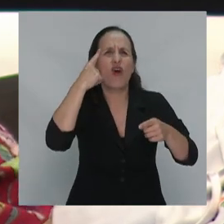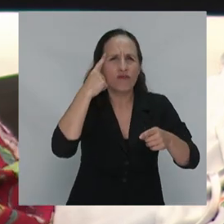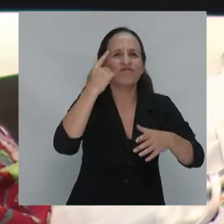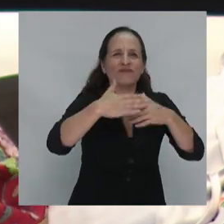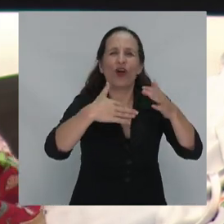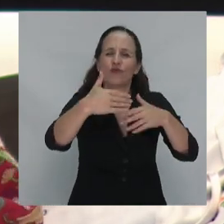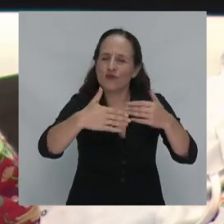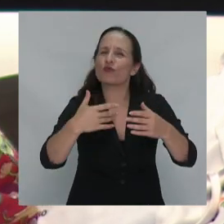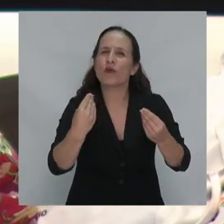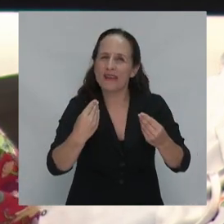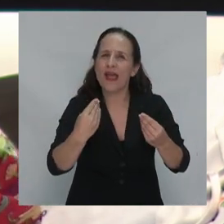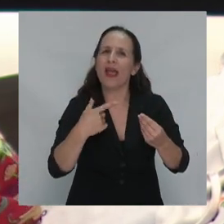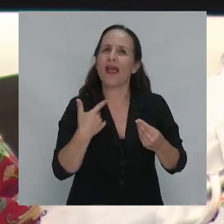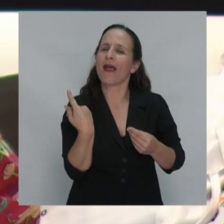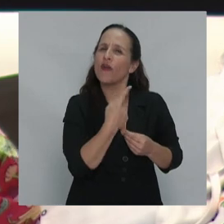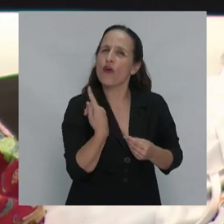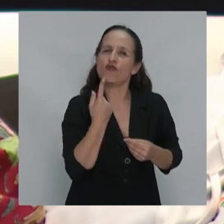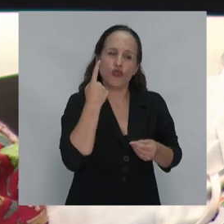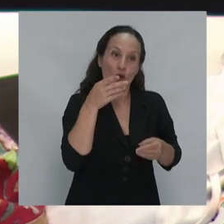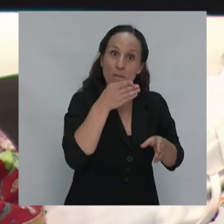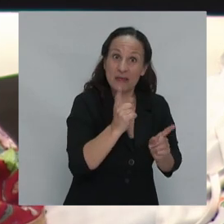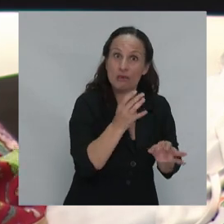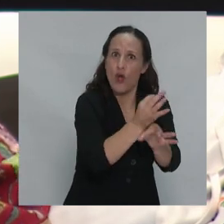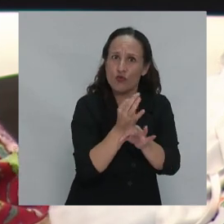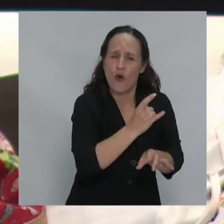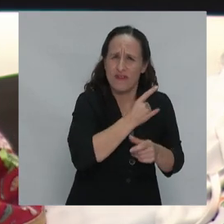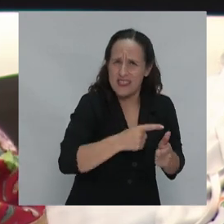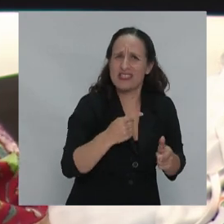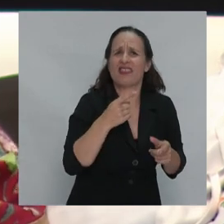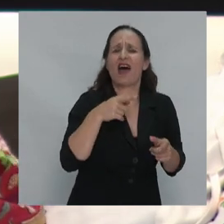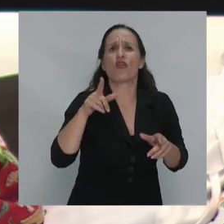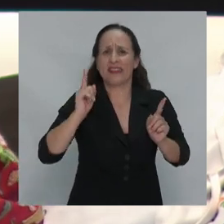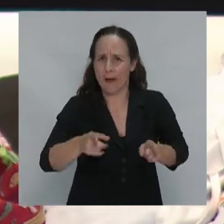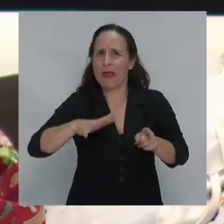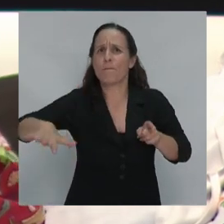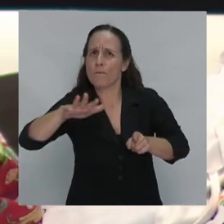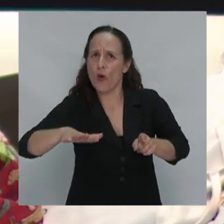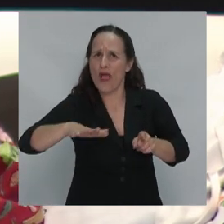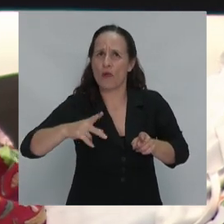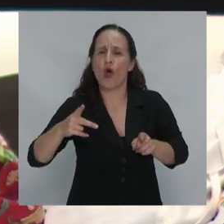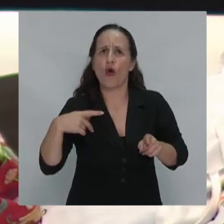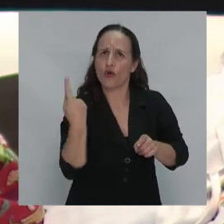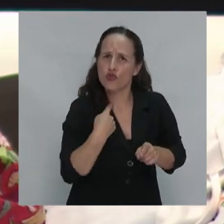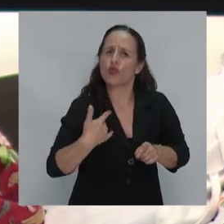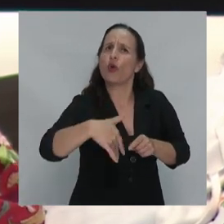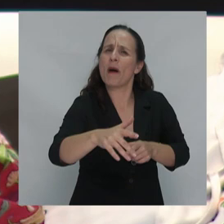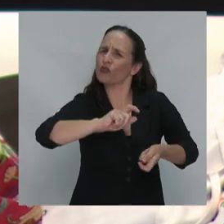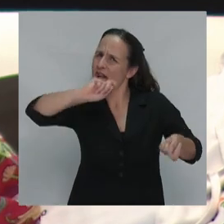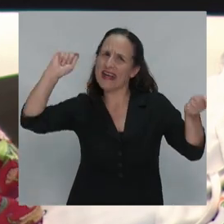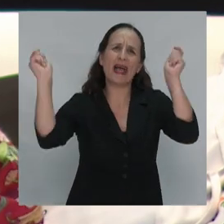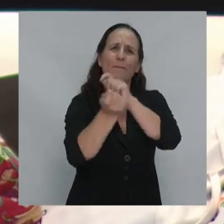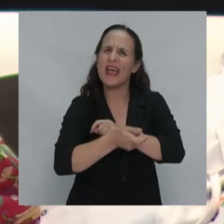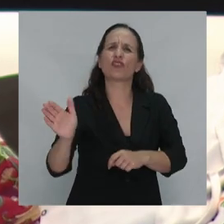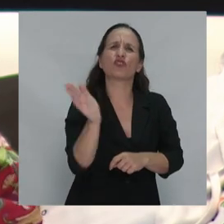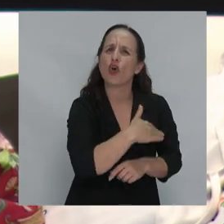cosa posible. Con un pie en nuestros lugares de estudio y un pie en el barro. Repito, vamos a cambiarlo todo porque,